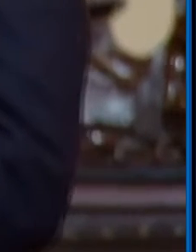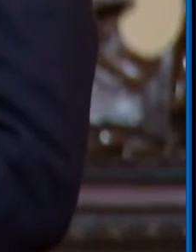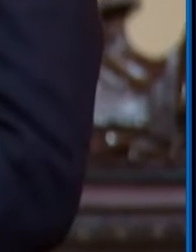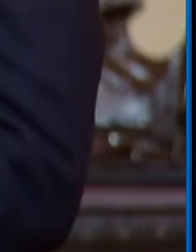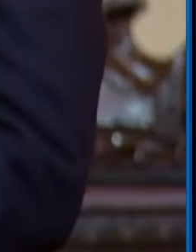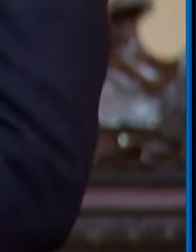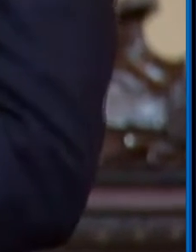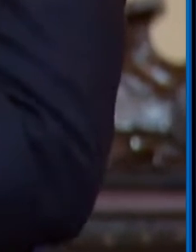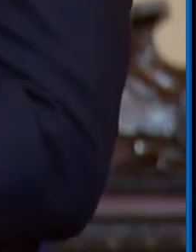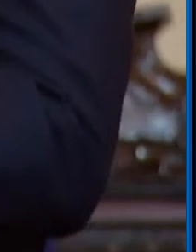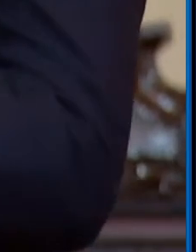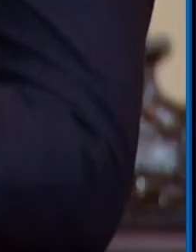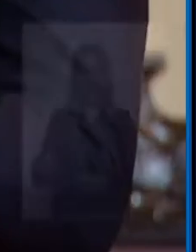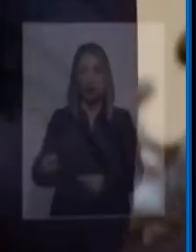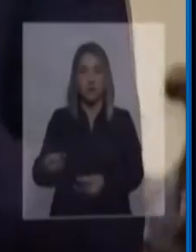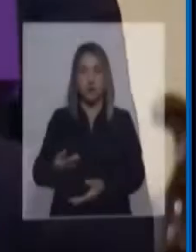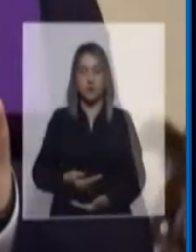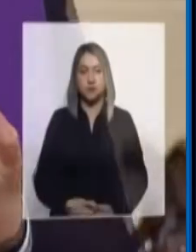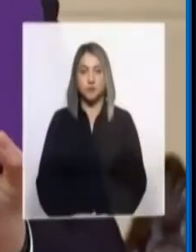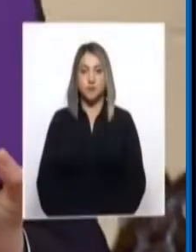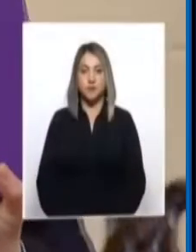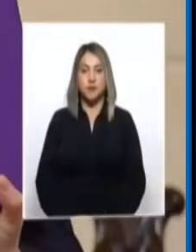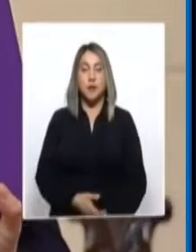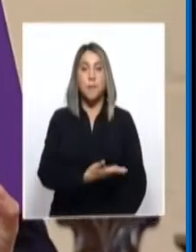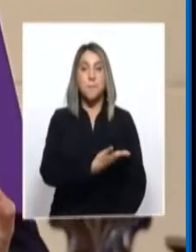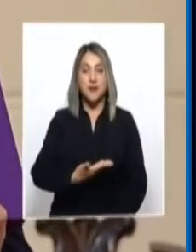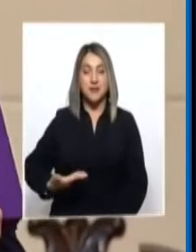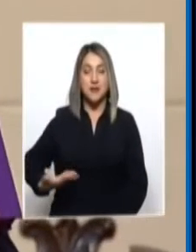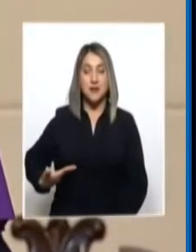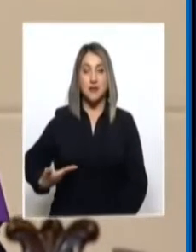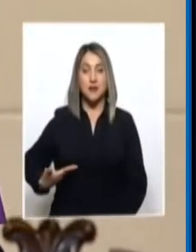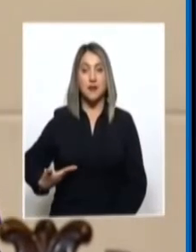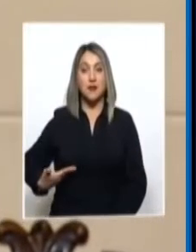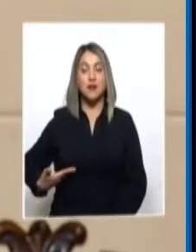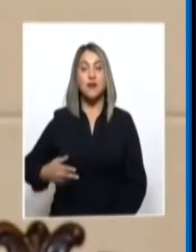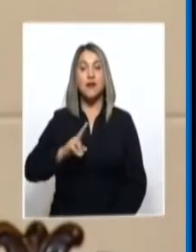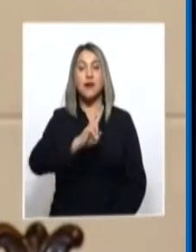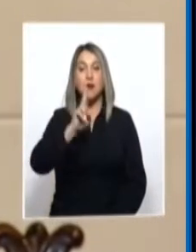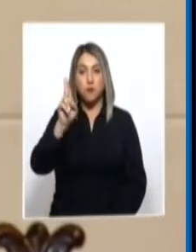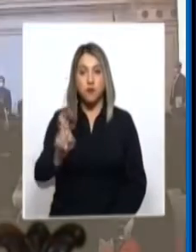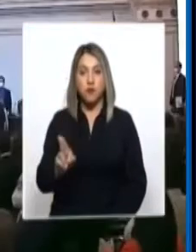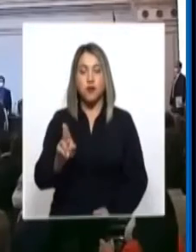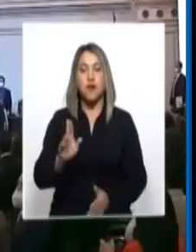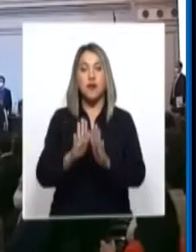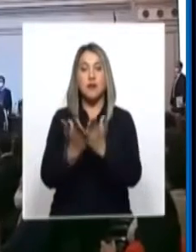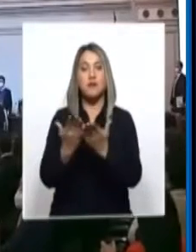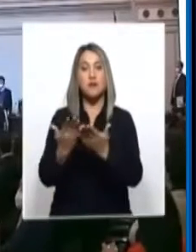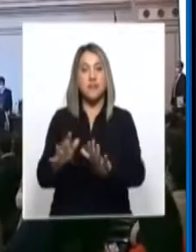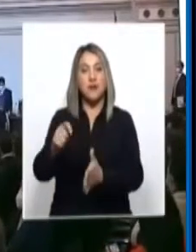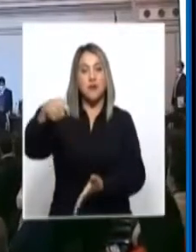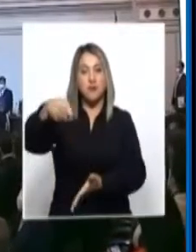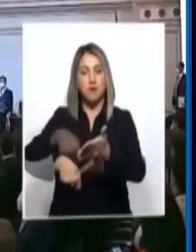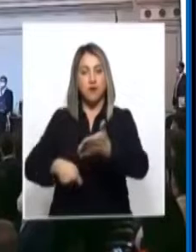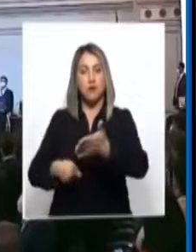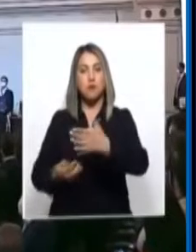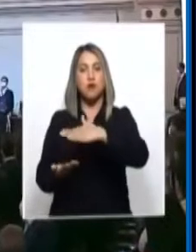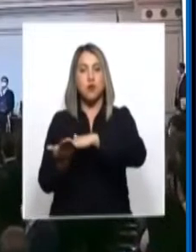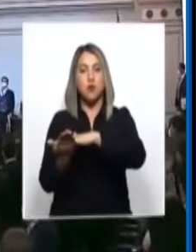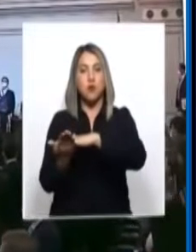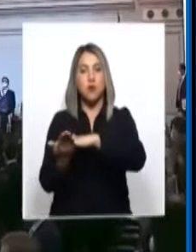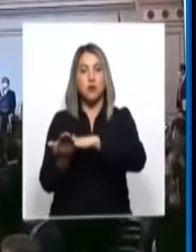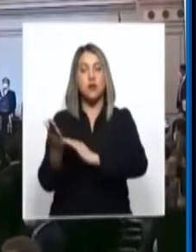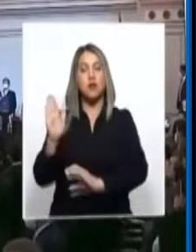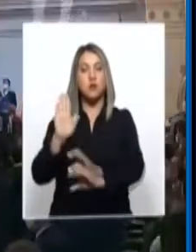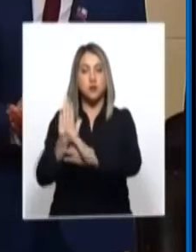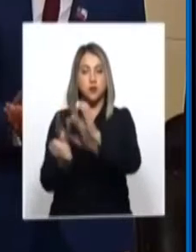está directamente relacionado con el aumento de la desaprobación del gobierno. En consecuencia, la convención perdió una oportunidad